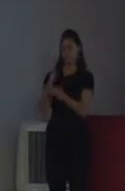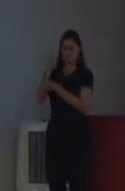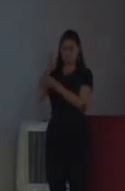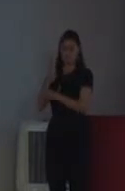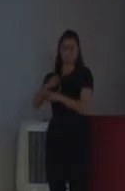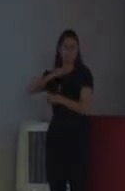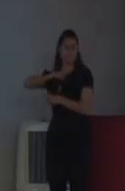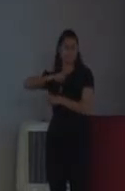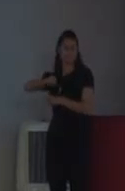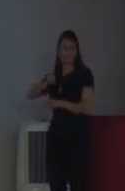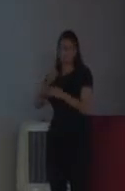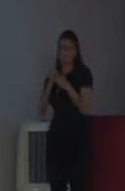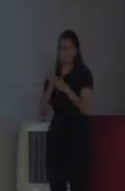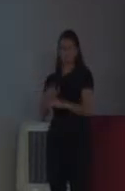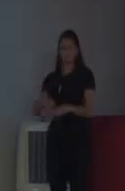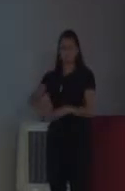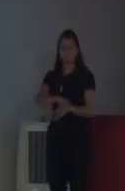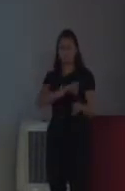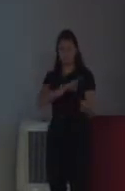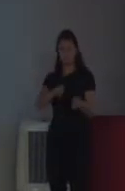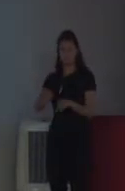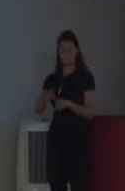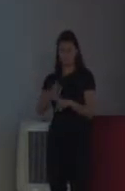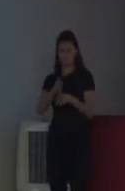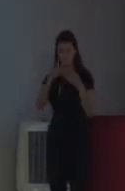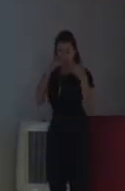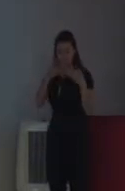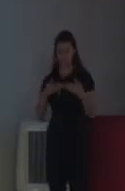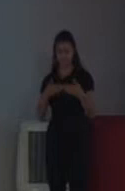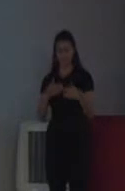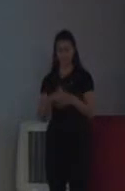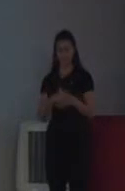mínimos que requieren los discapacitados